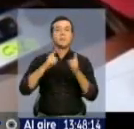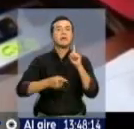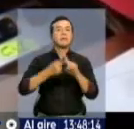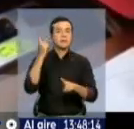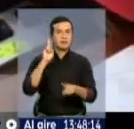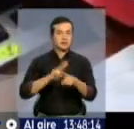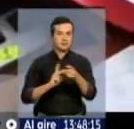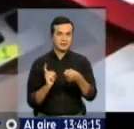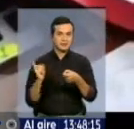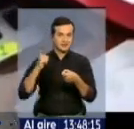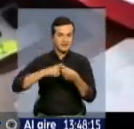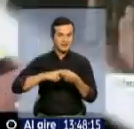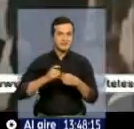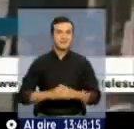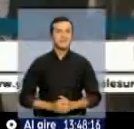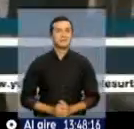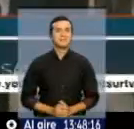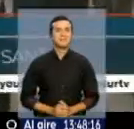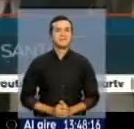vez.